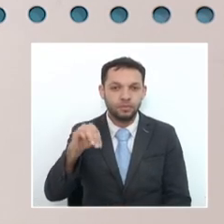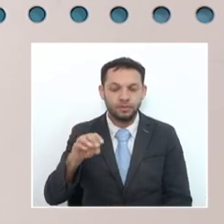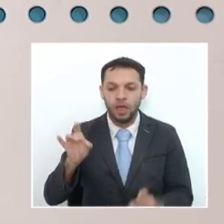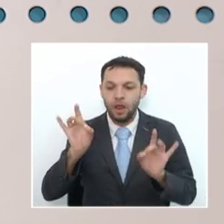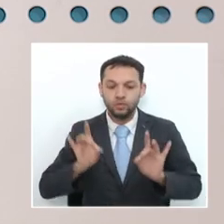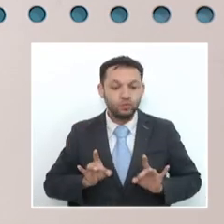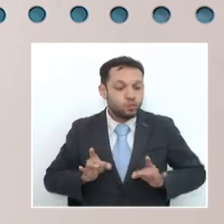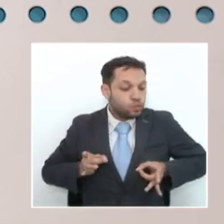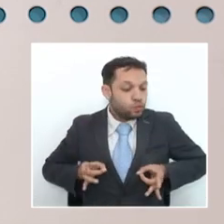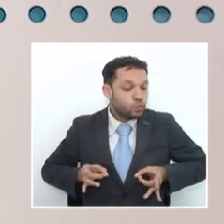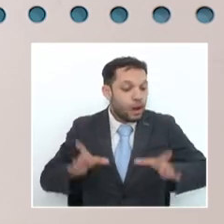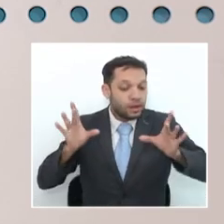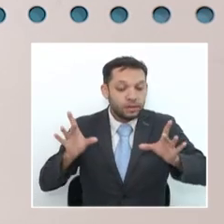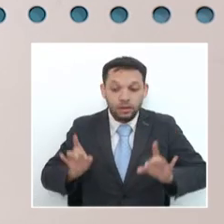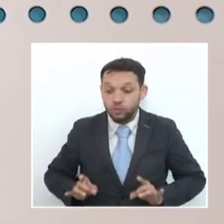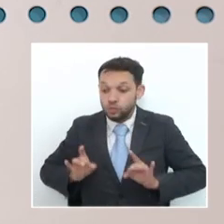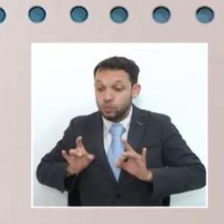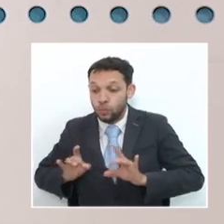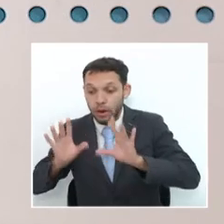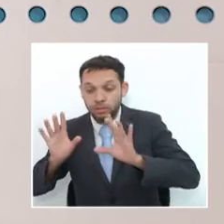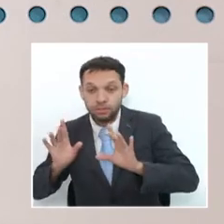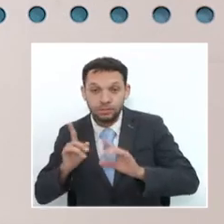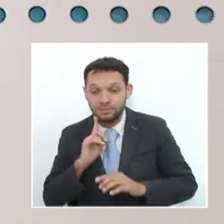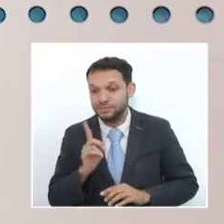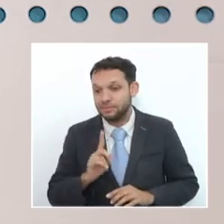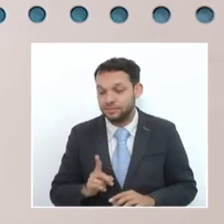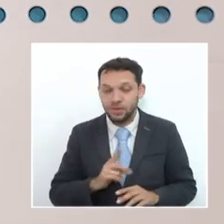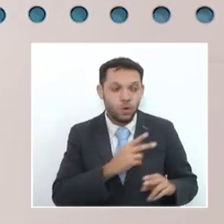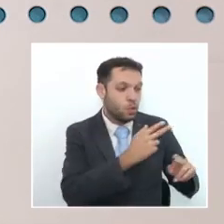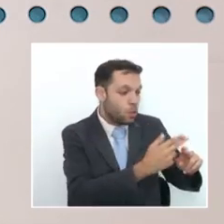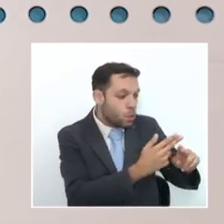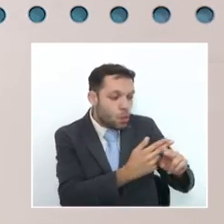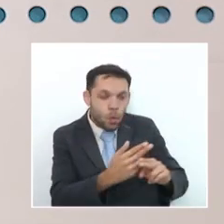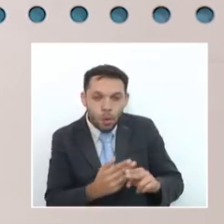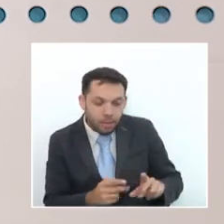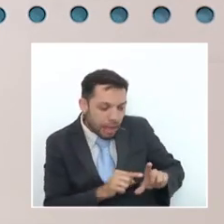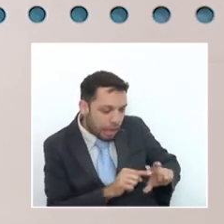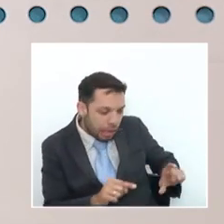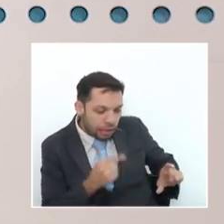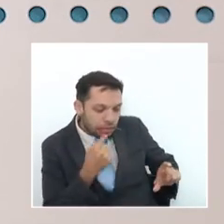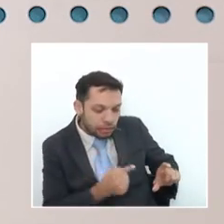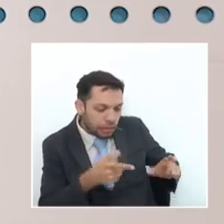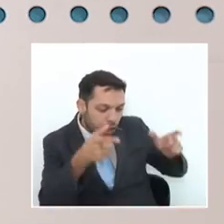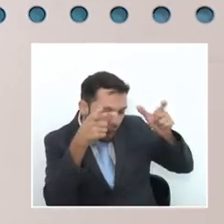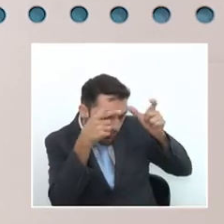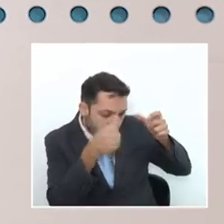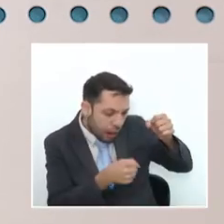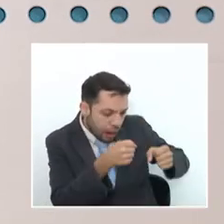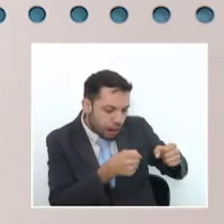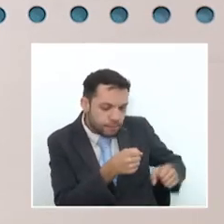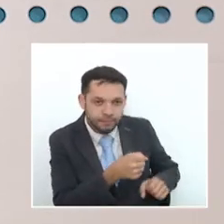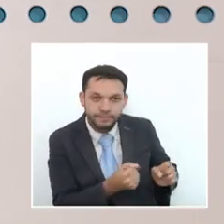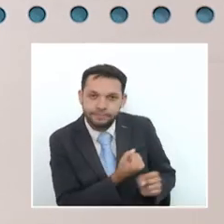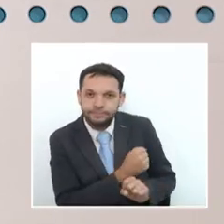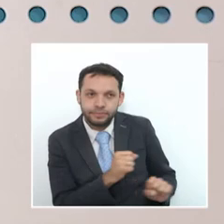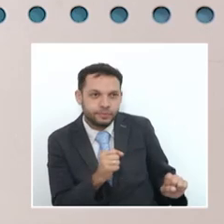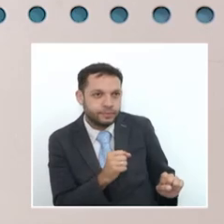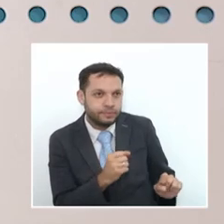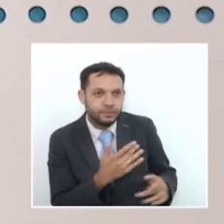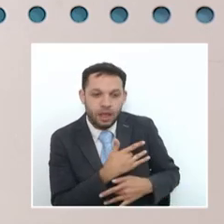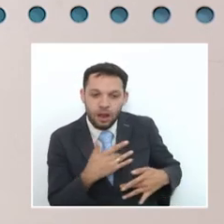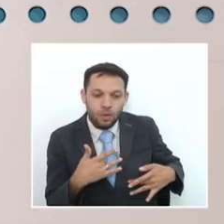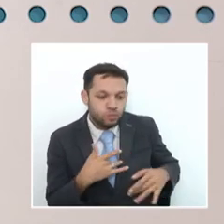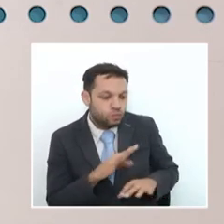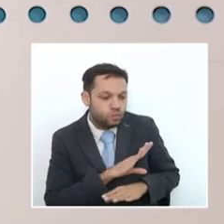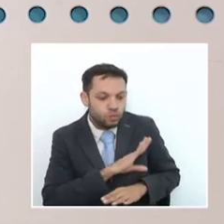¿cuál leche es milagrosa? Tranquila, no importa el nombre que le pongan, abajo dice leche de vaca, no se va a aliviar.